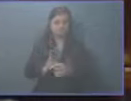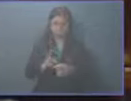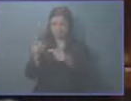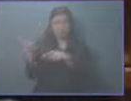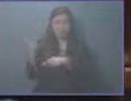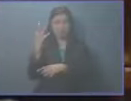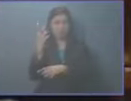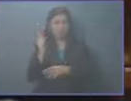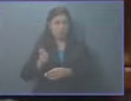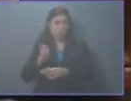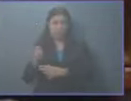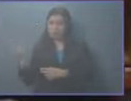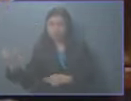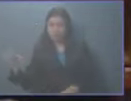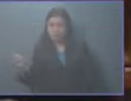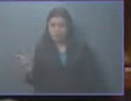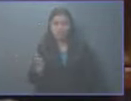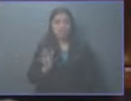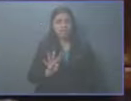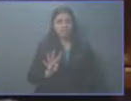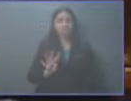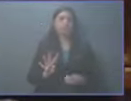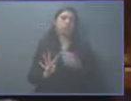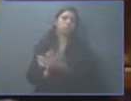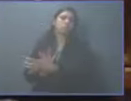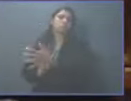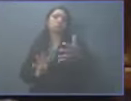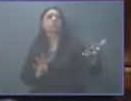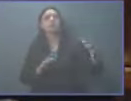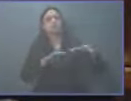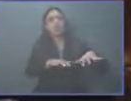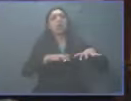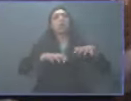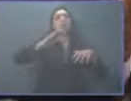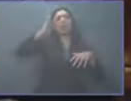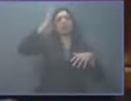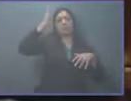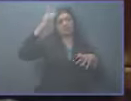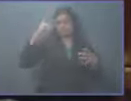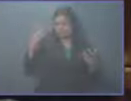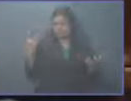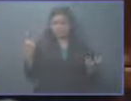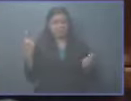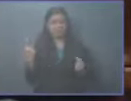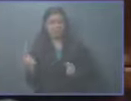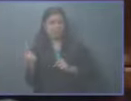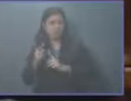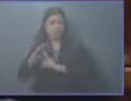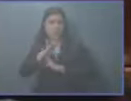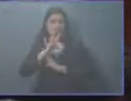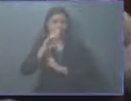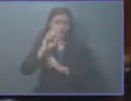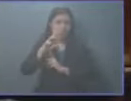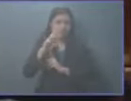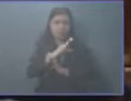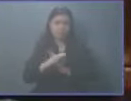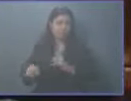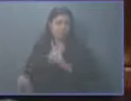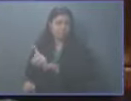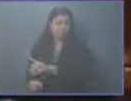venir a la sesión plenaria de desafuero de alguien que ya no podía ser desaforado, porque ya